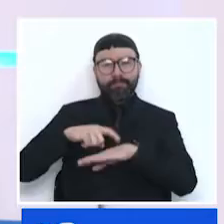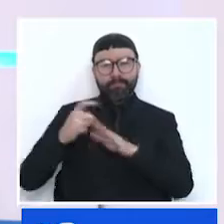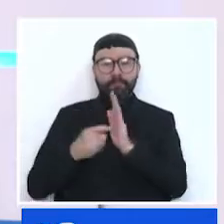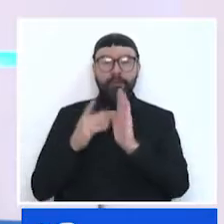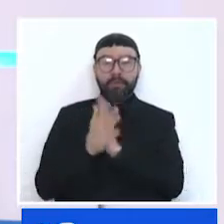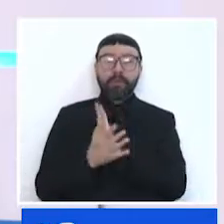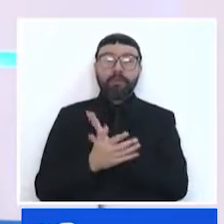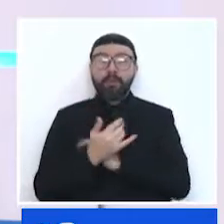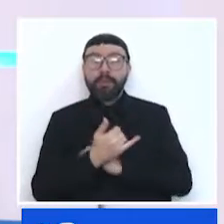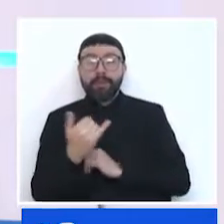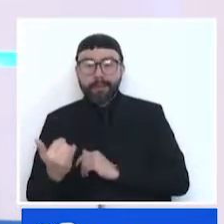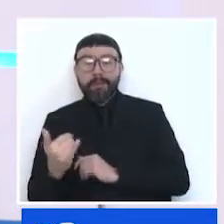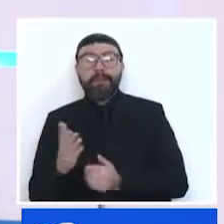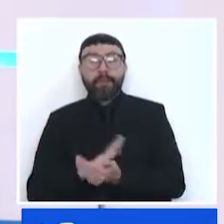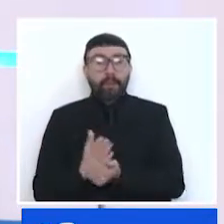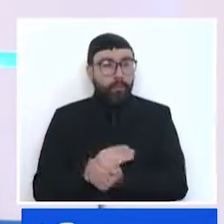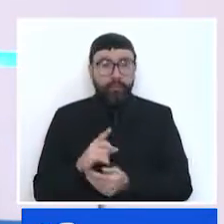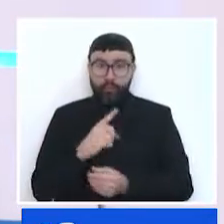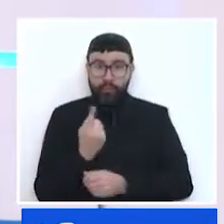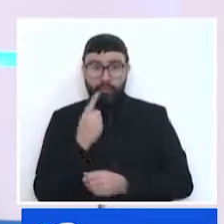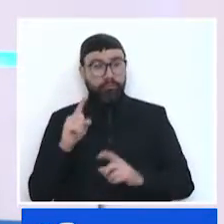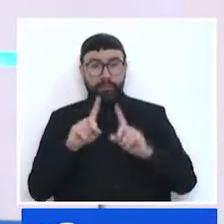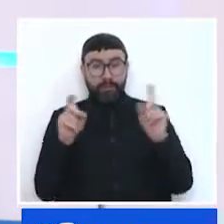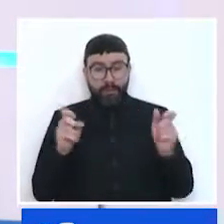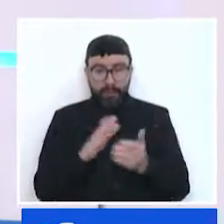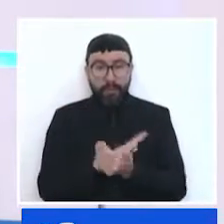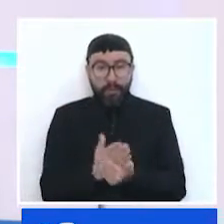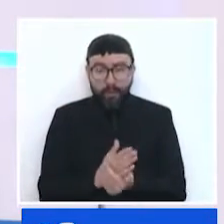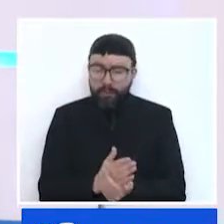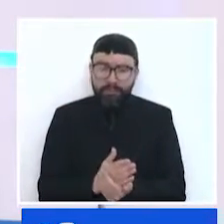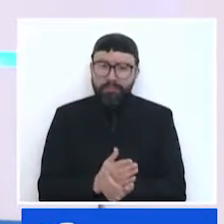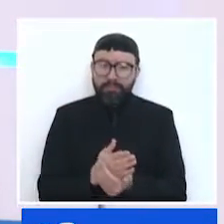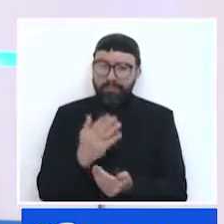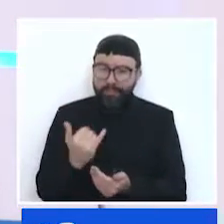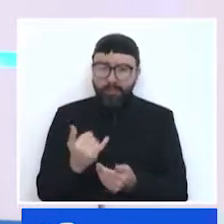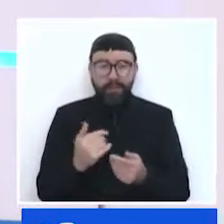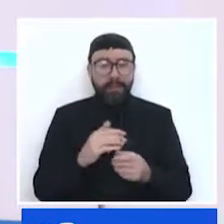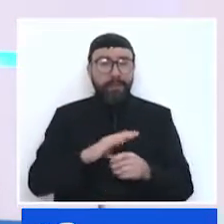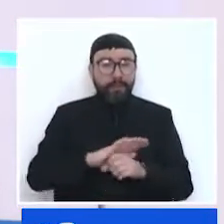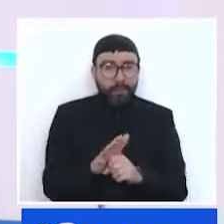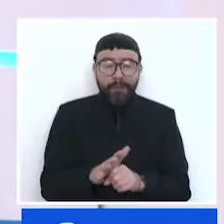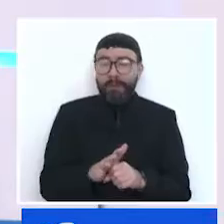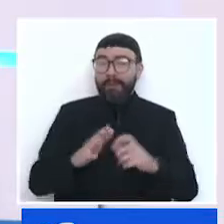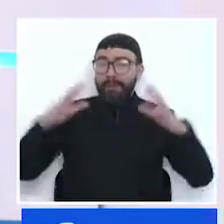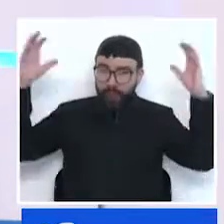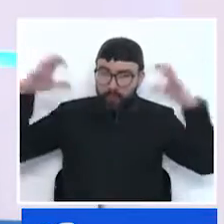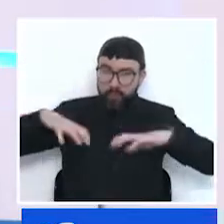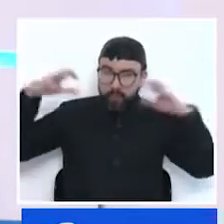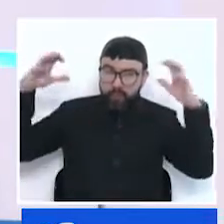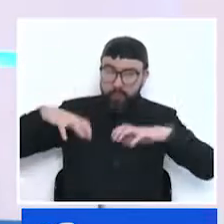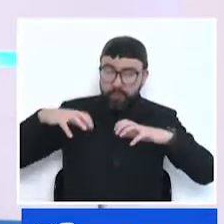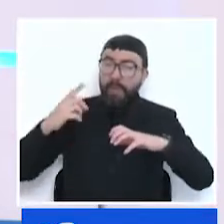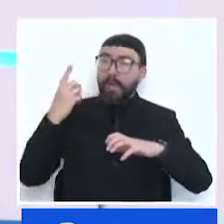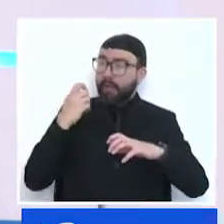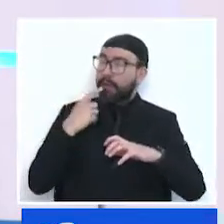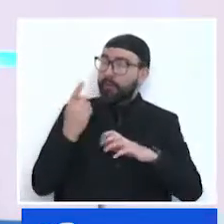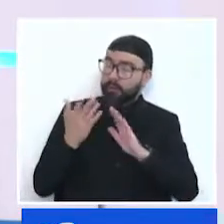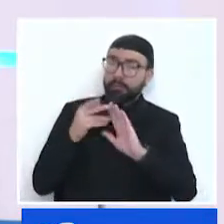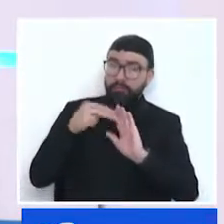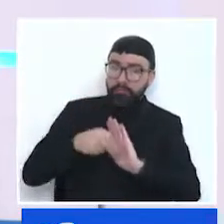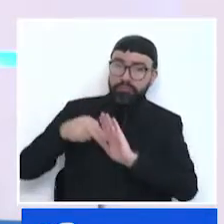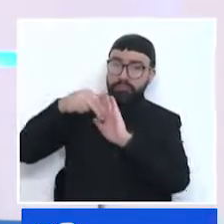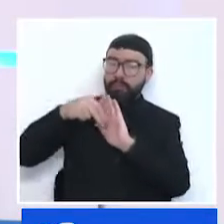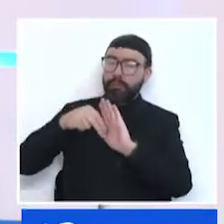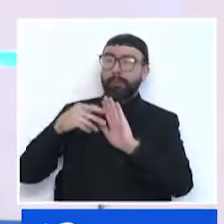caldense, no solamente con el tema de la COVID-19, sino por la situación del invierno. Ayer nos estaban hablando precisamente desde la unidad de gestión de riesgo sobre